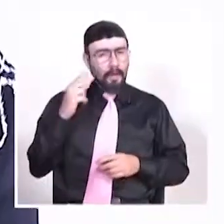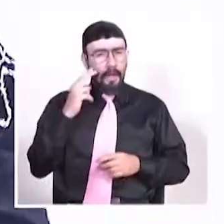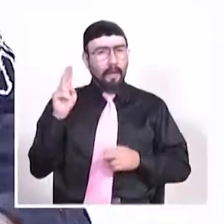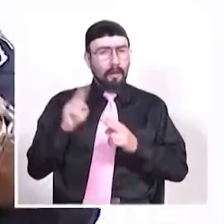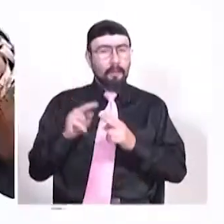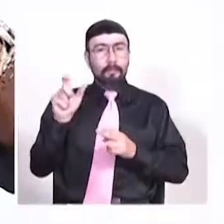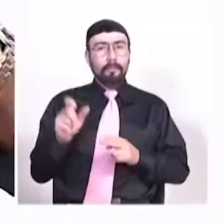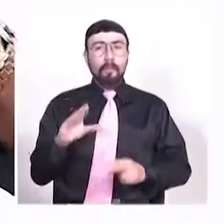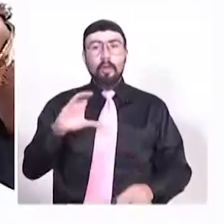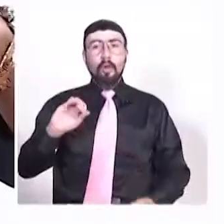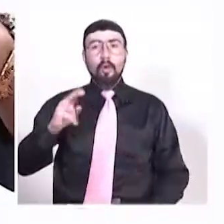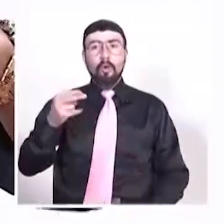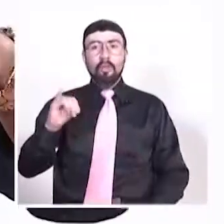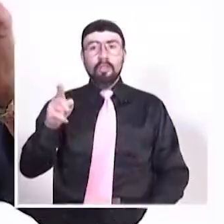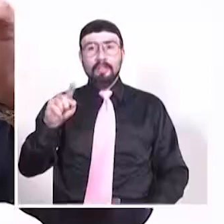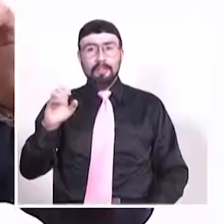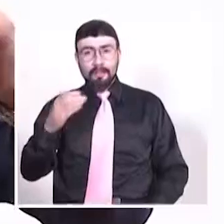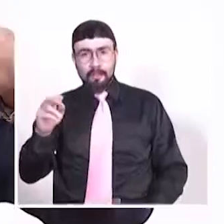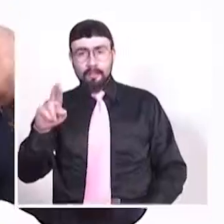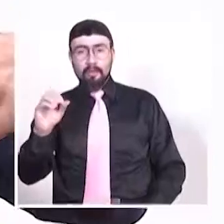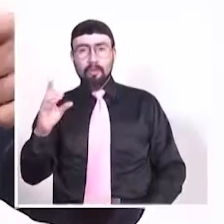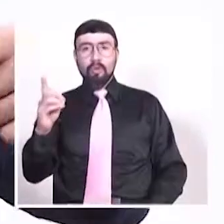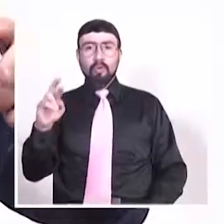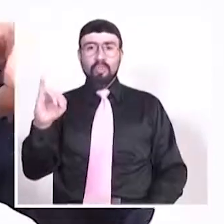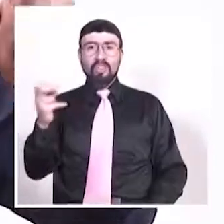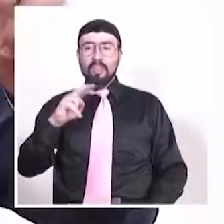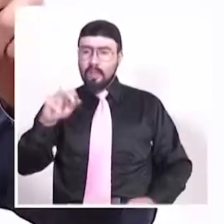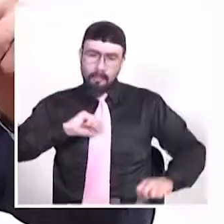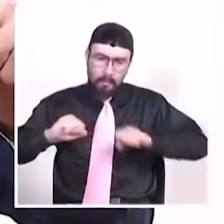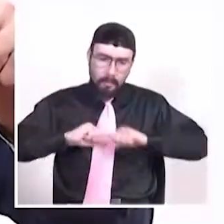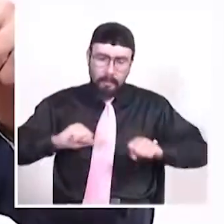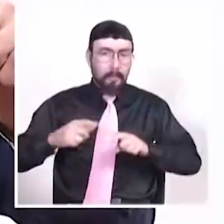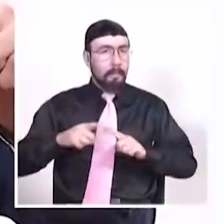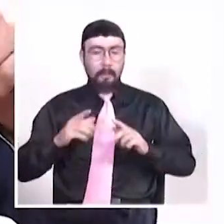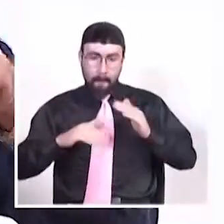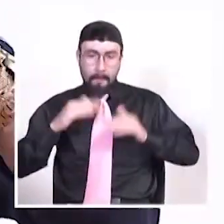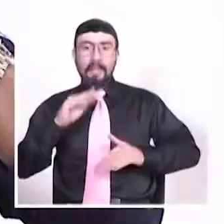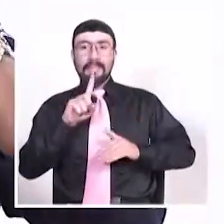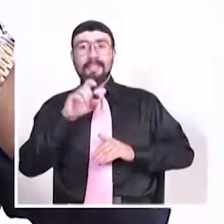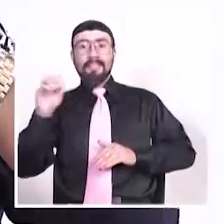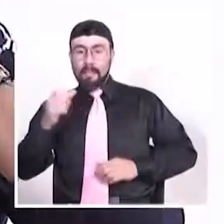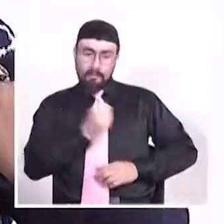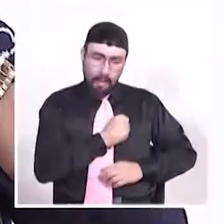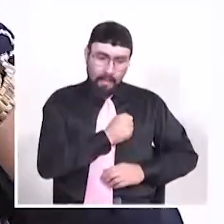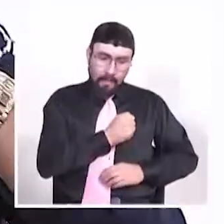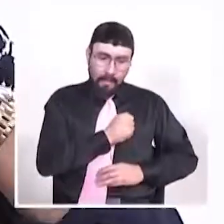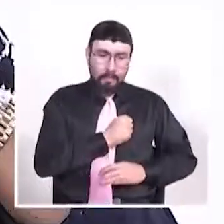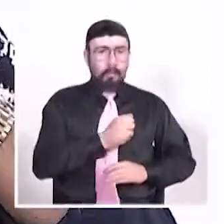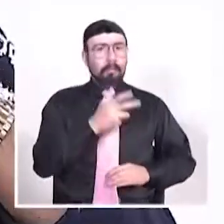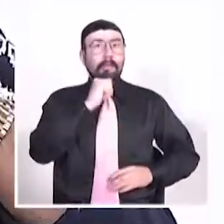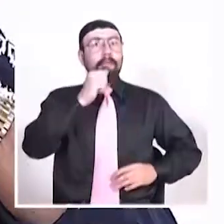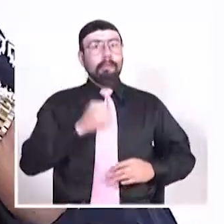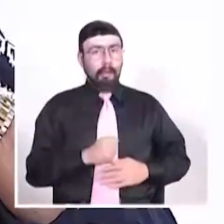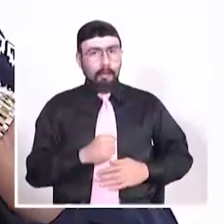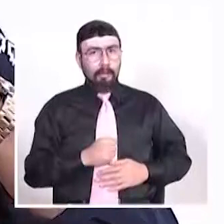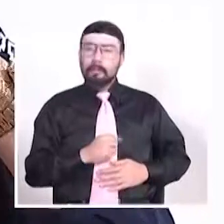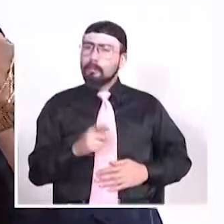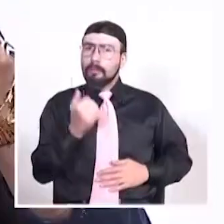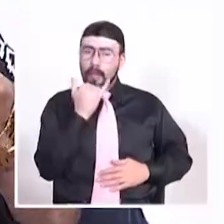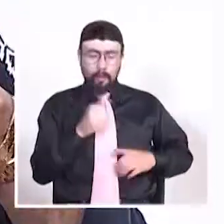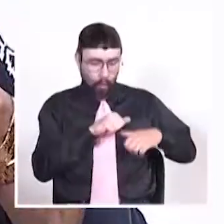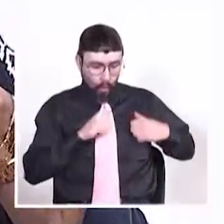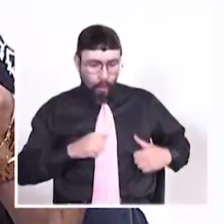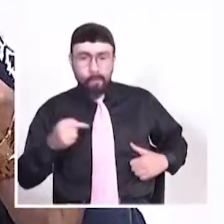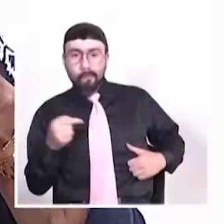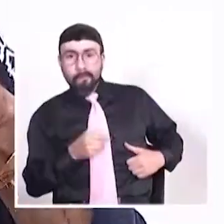Rodríguez, que siempre decía, siendo un deportista de alto rendimiento, su corazón nunca pasaba de 60. Entonces mire qué puede pasar en el corazón. Y